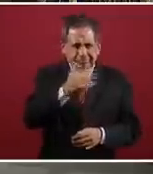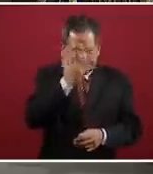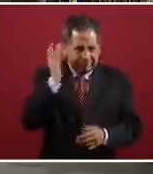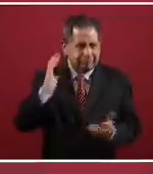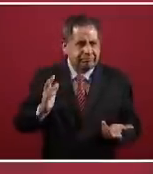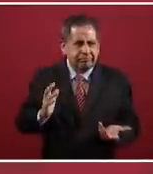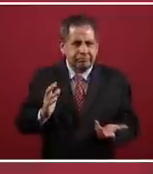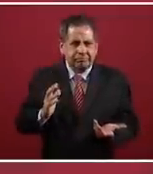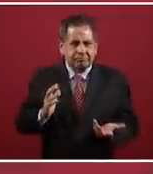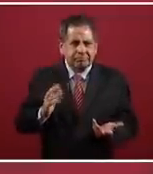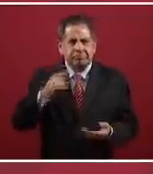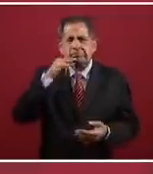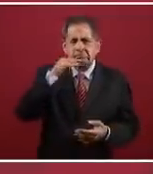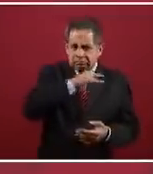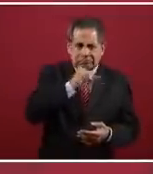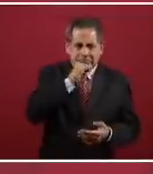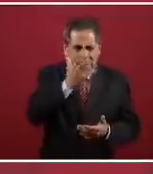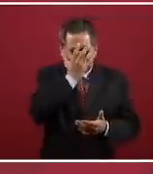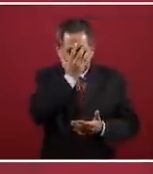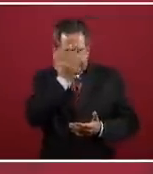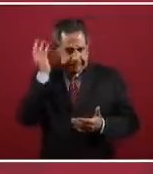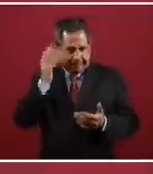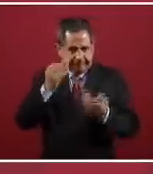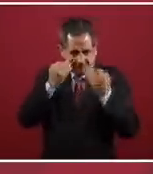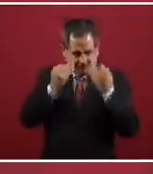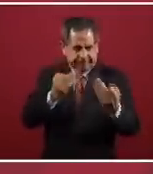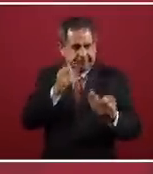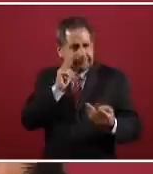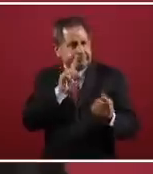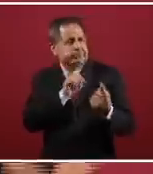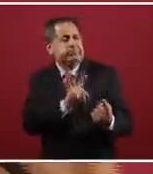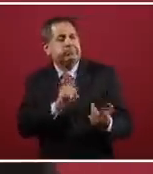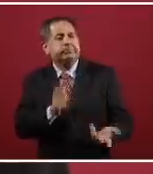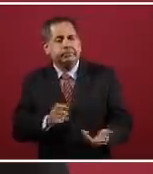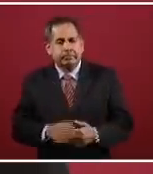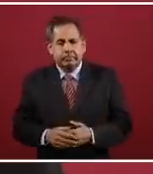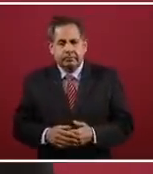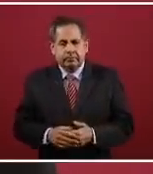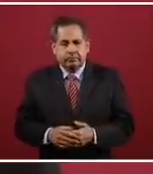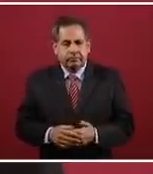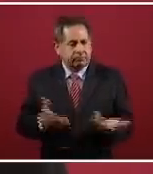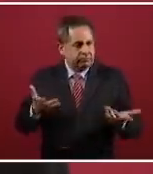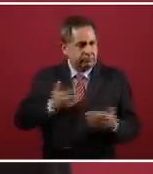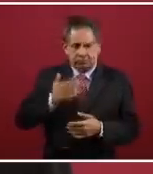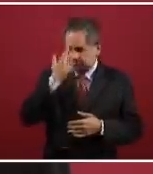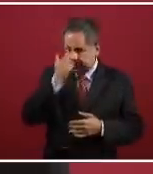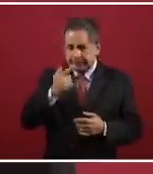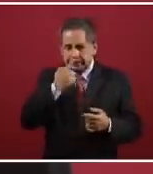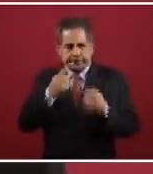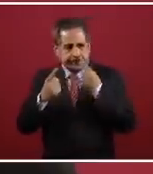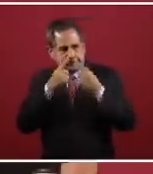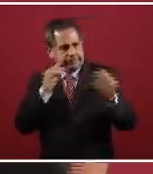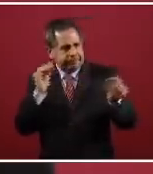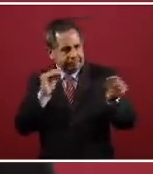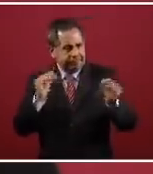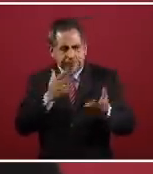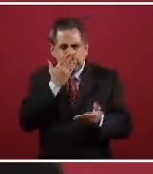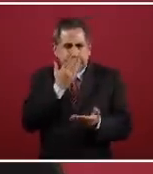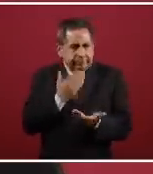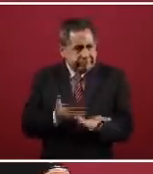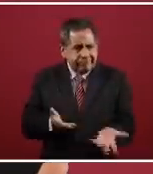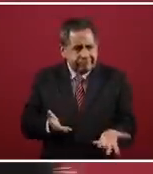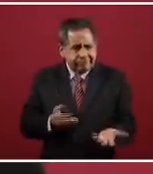A un lado la hipocresía. Además, es legítimo, permitido,